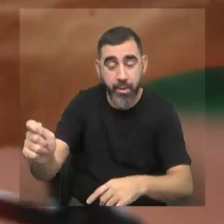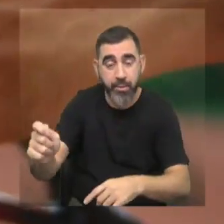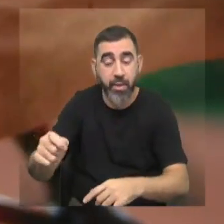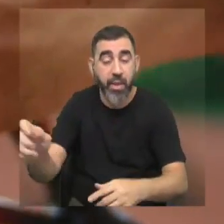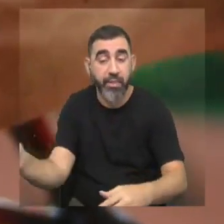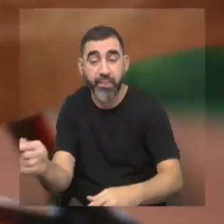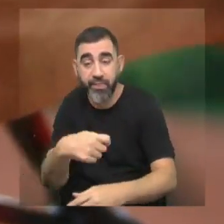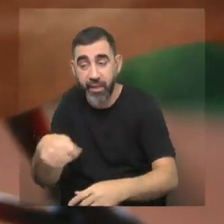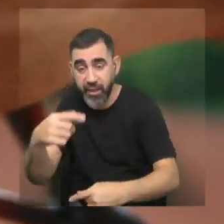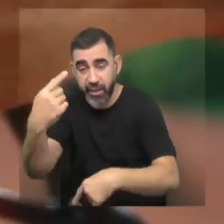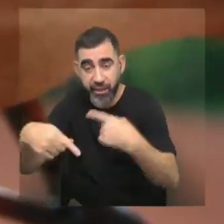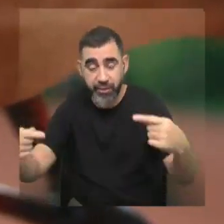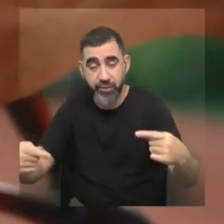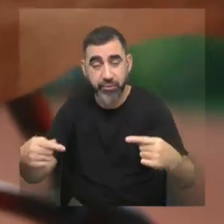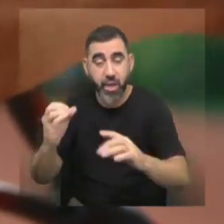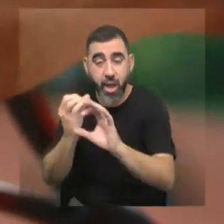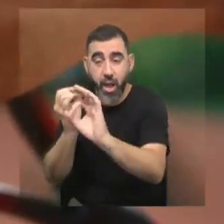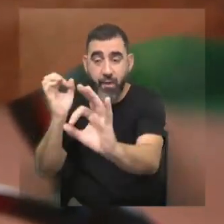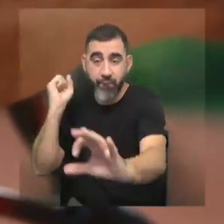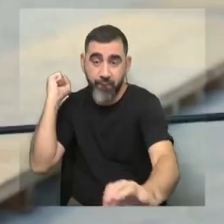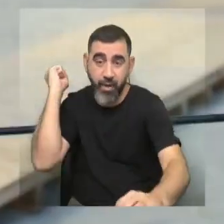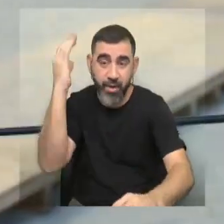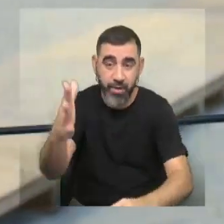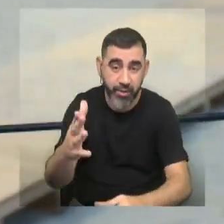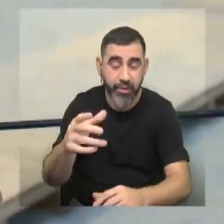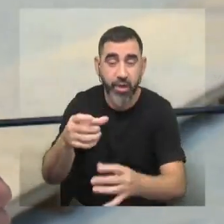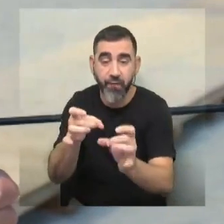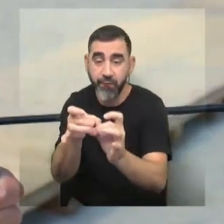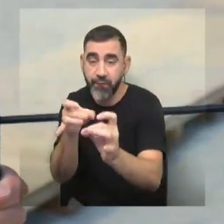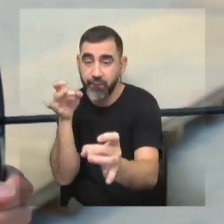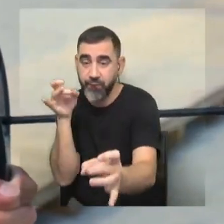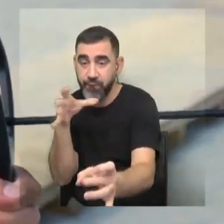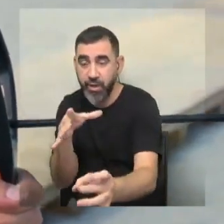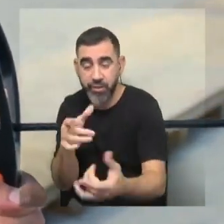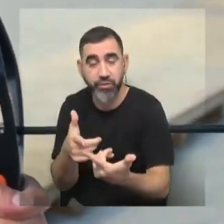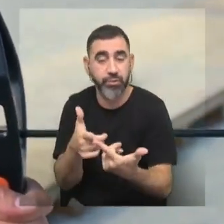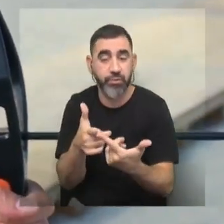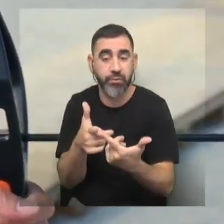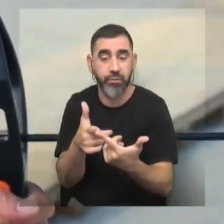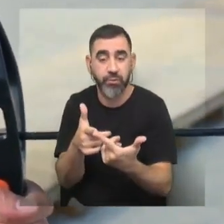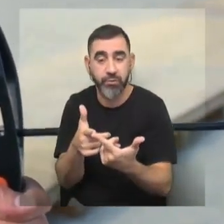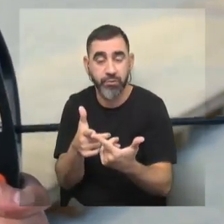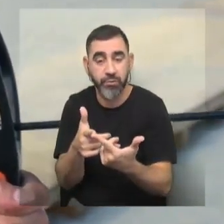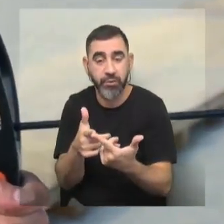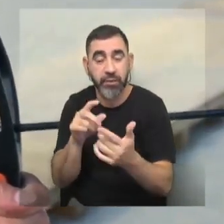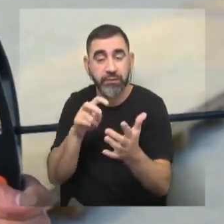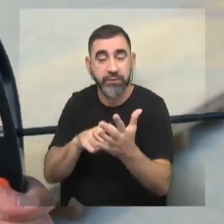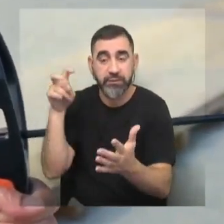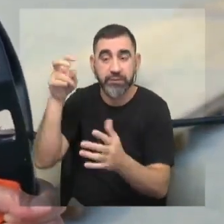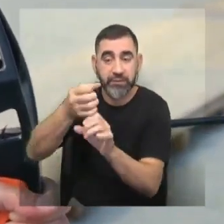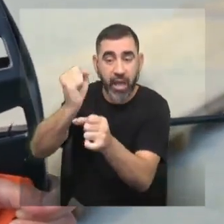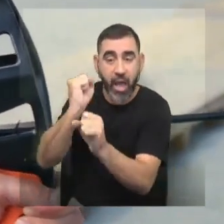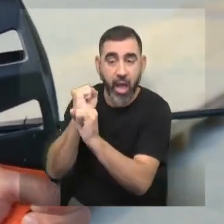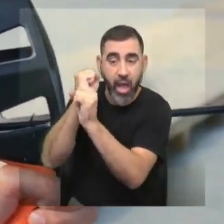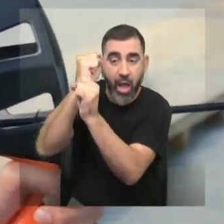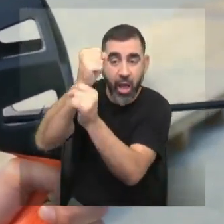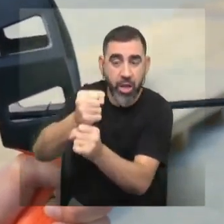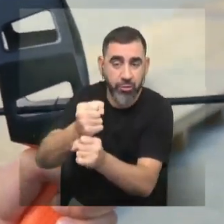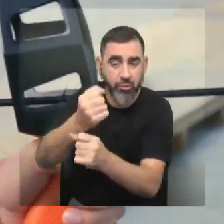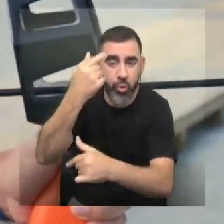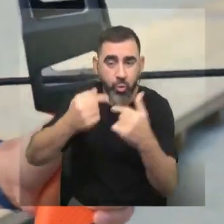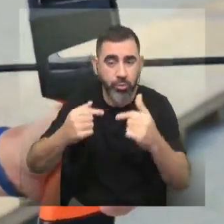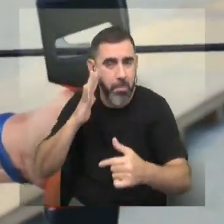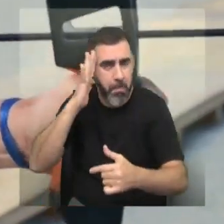raquetas de tenis, las jabalinas, las flechas, las pértigas de salto, yendo a cosas que uno